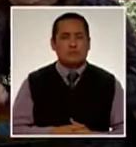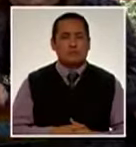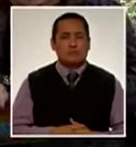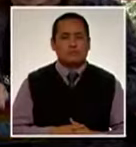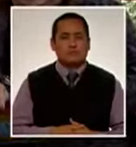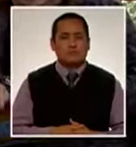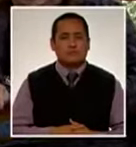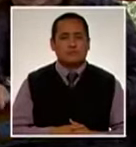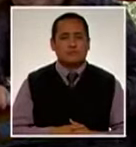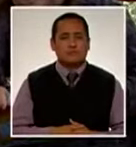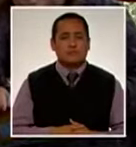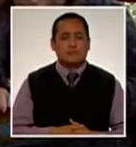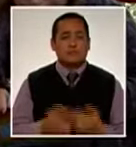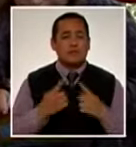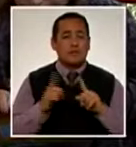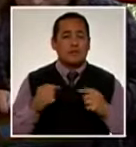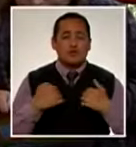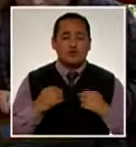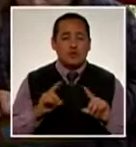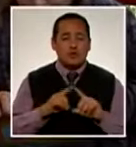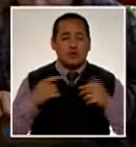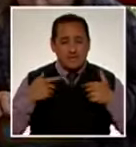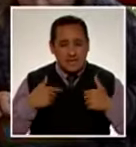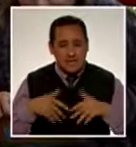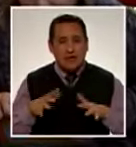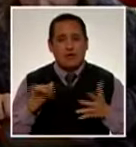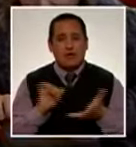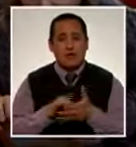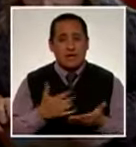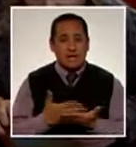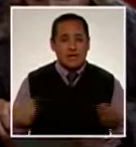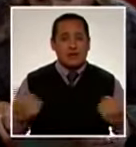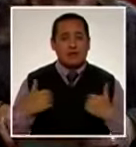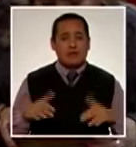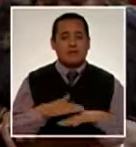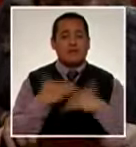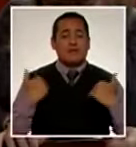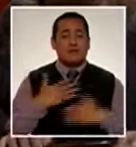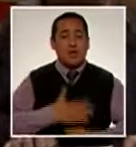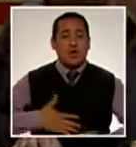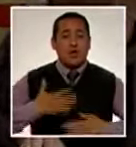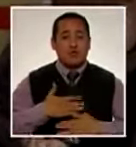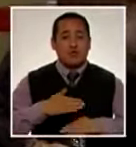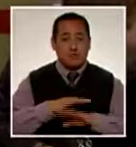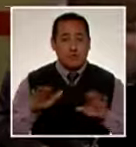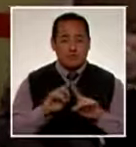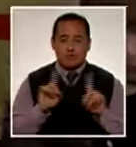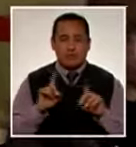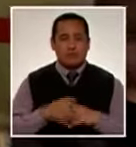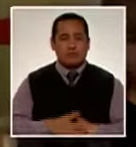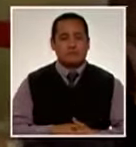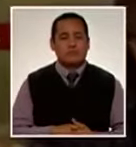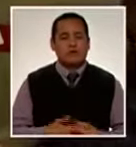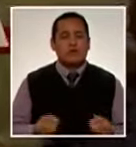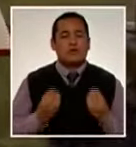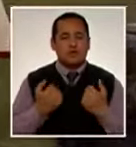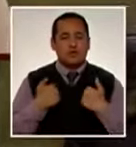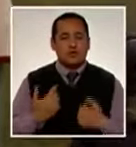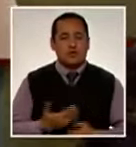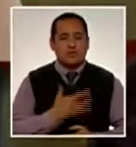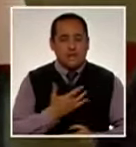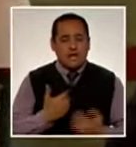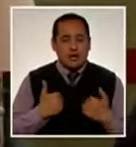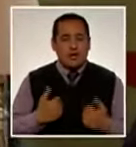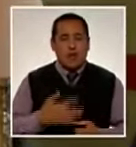don't let my circumstance determine my joy. Pero no dejo que las circunstancias determinen el gozo que tengo. Because I know the truth of three